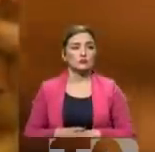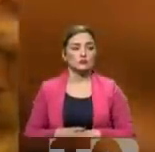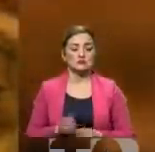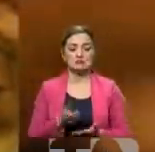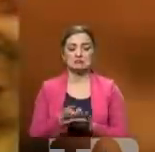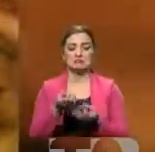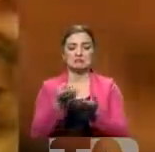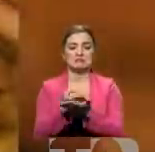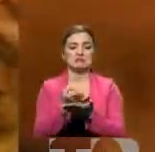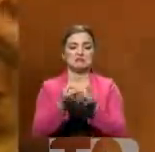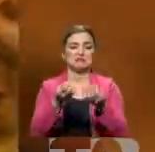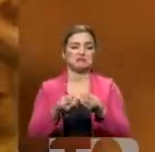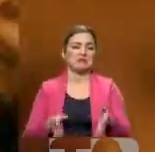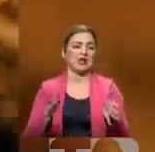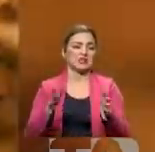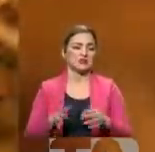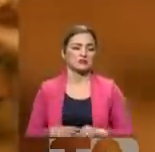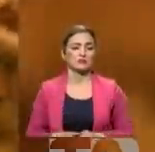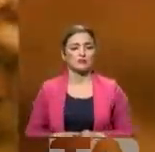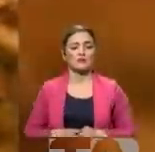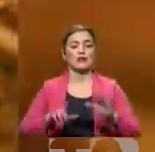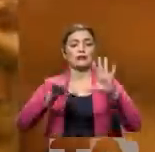gastos cuantiosos.